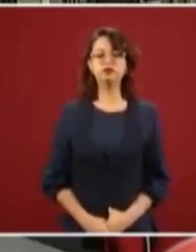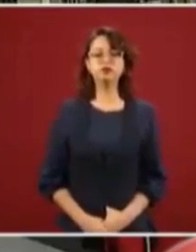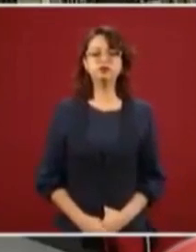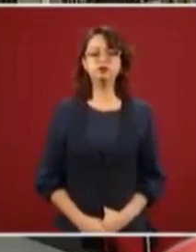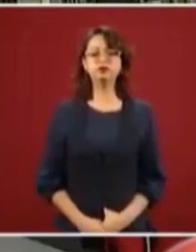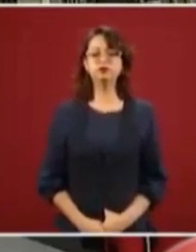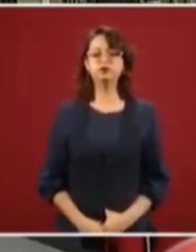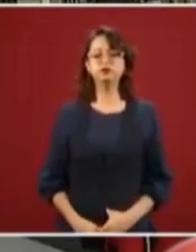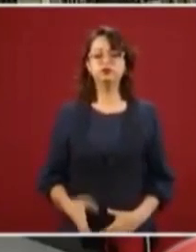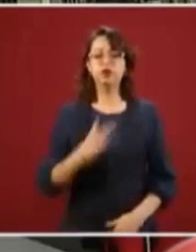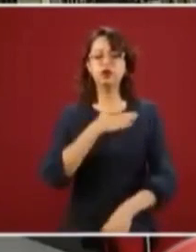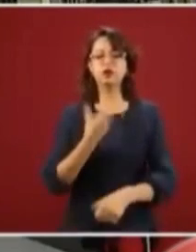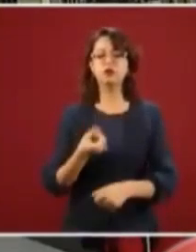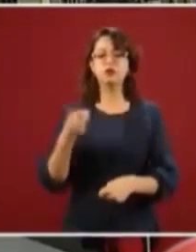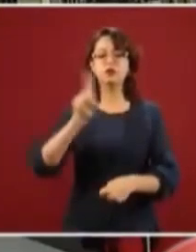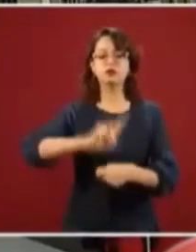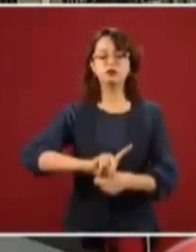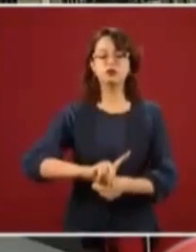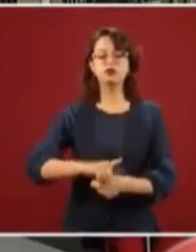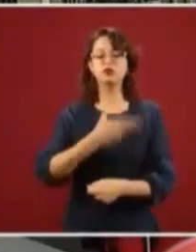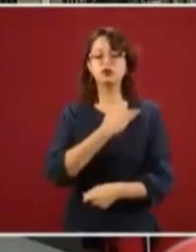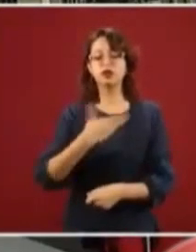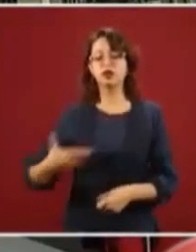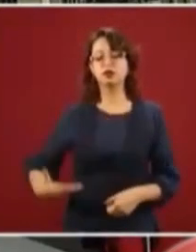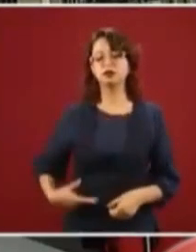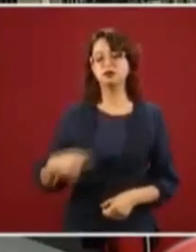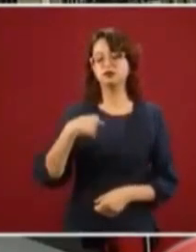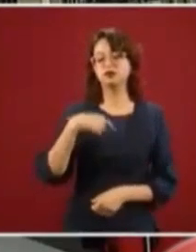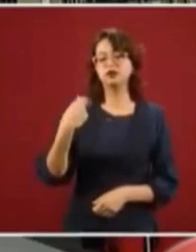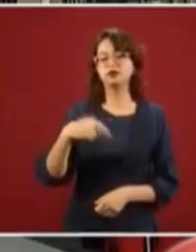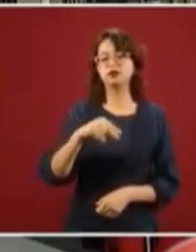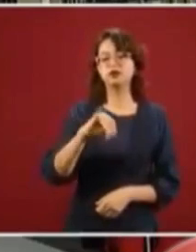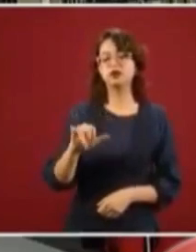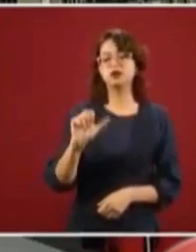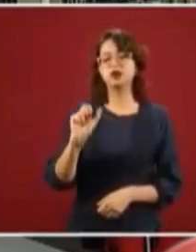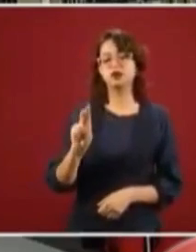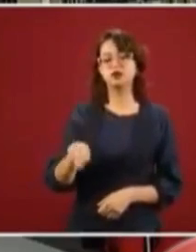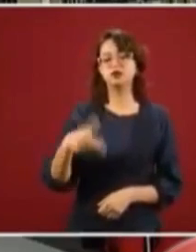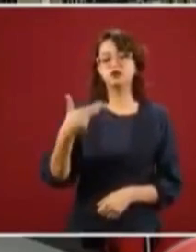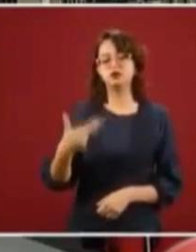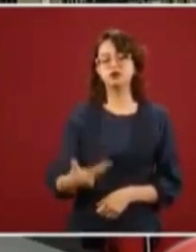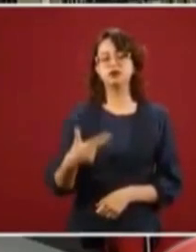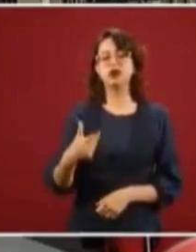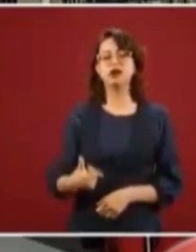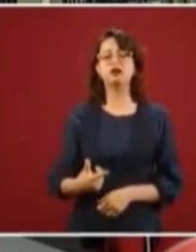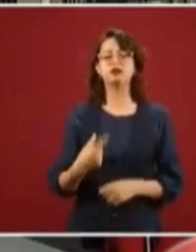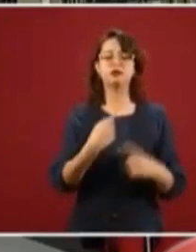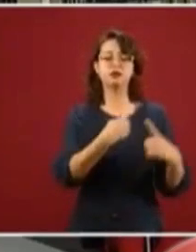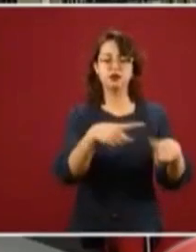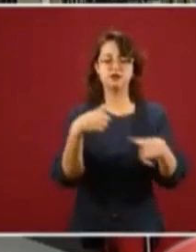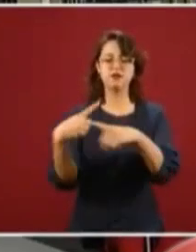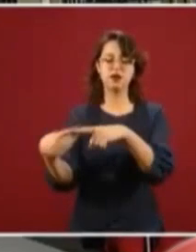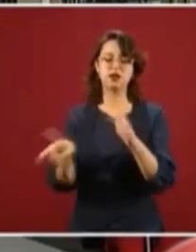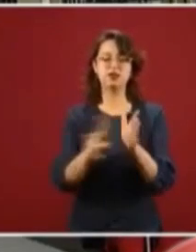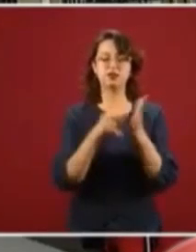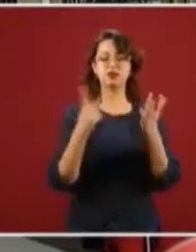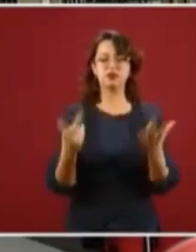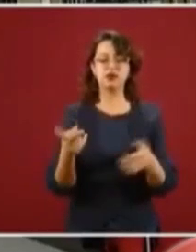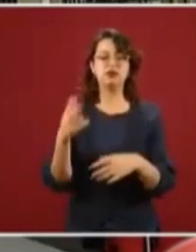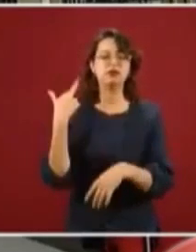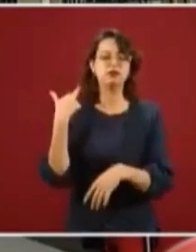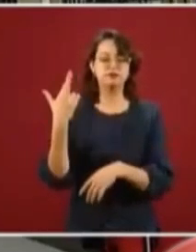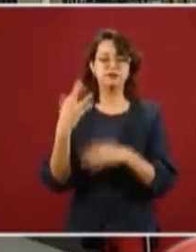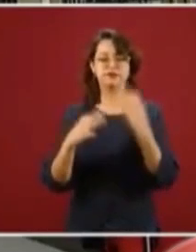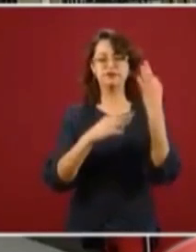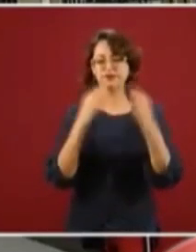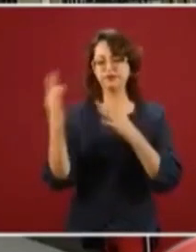Sí, buenos días, presidente. Hans Salazar, CTMG Noticias, Grupo Político y Zócalo Virtual. ¿Cuál es su opinión sobre lo informado